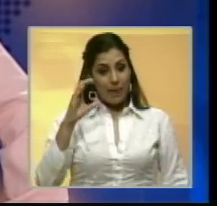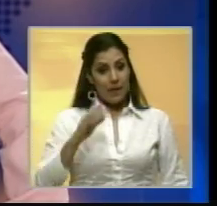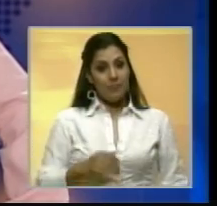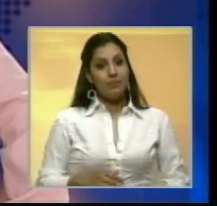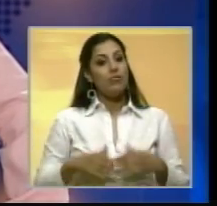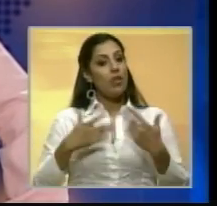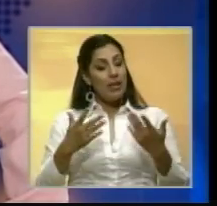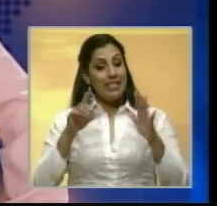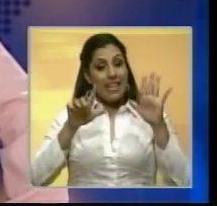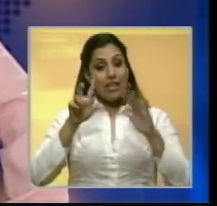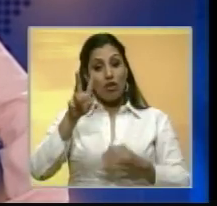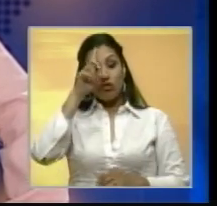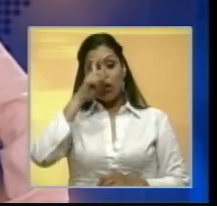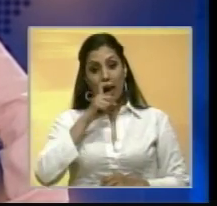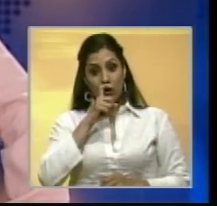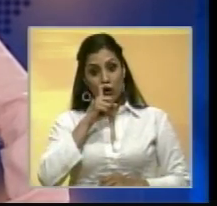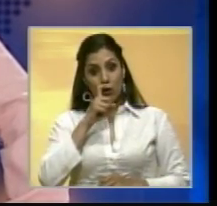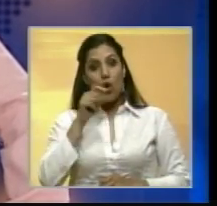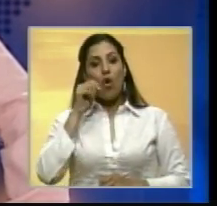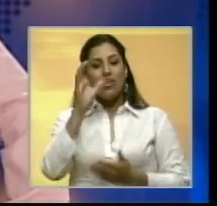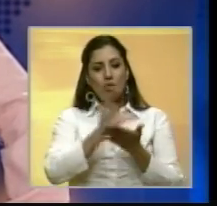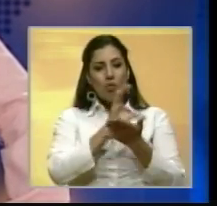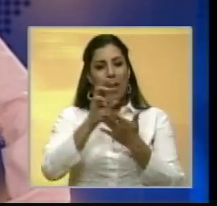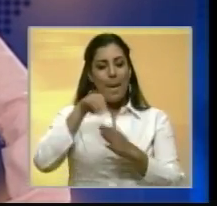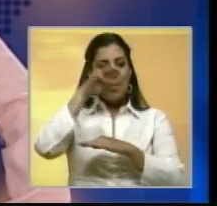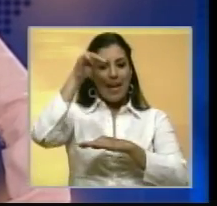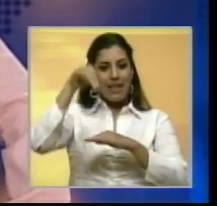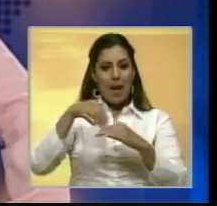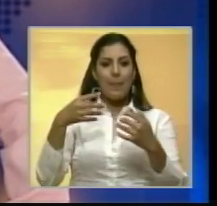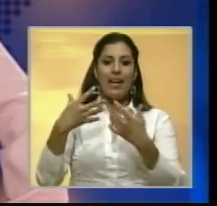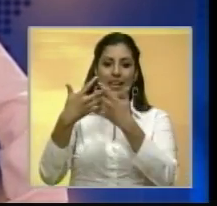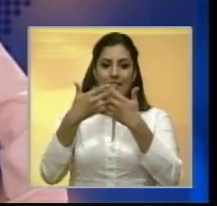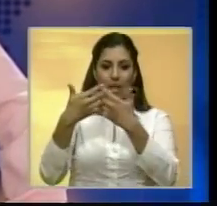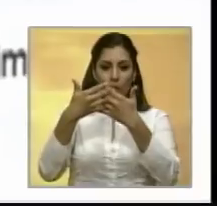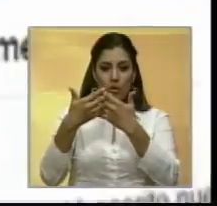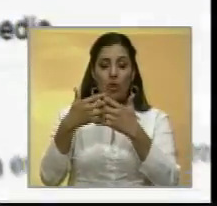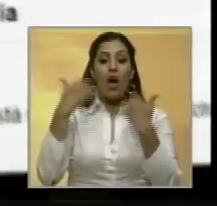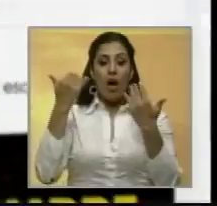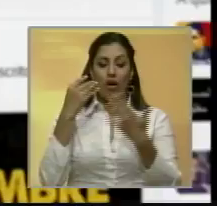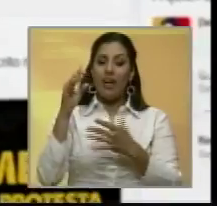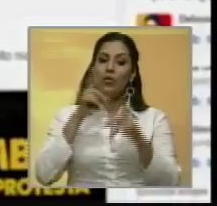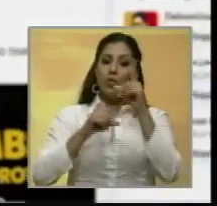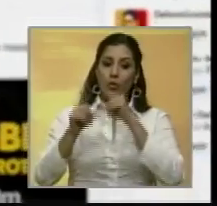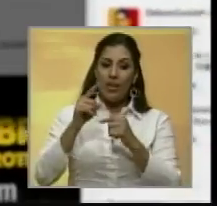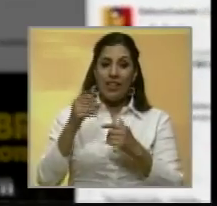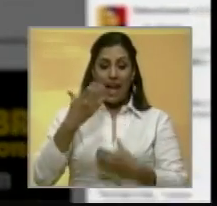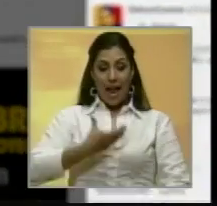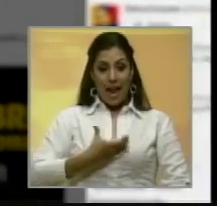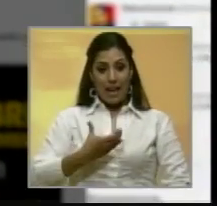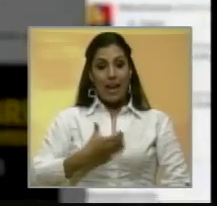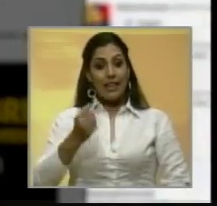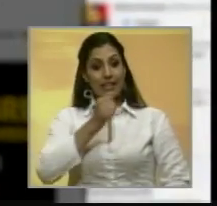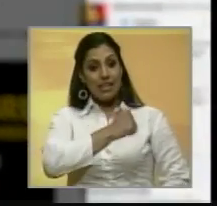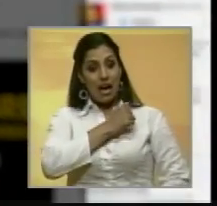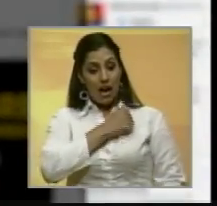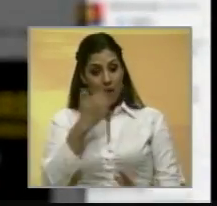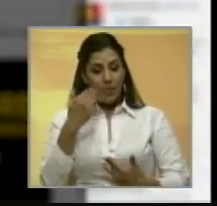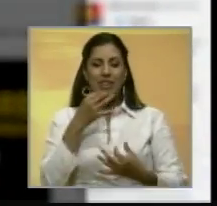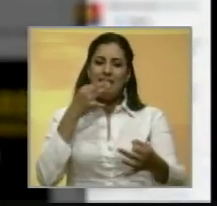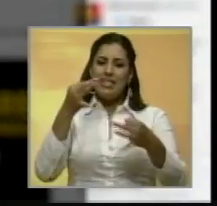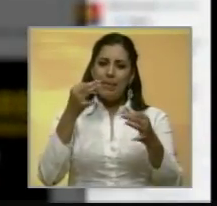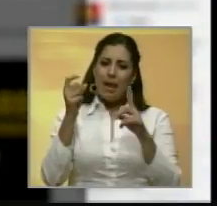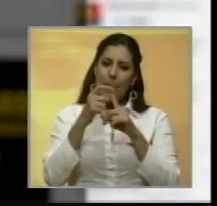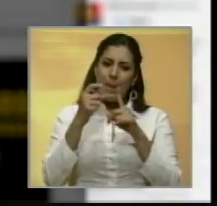Alfredo Peña, a sus 72 años de edad, en la ciudad de Miami, Estados Unidos. A través de su cuenta en Twitter, el alcalde de Chacao, Ramón Muchacho,